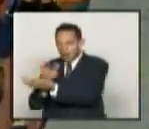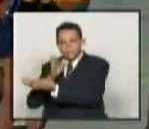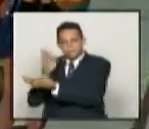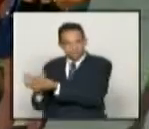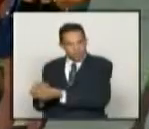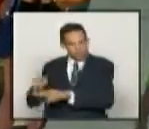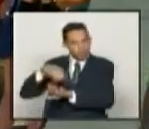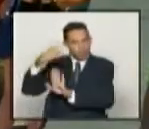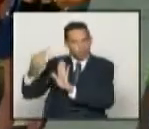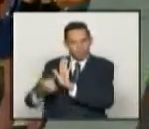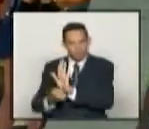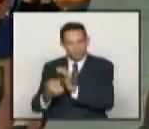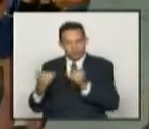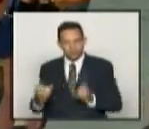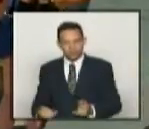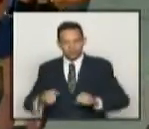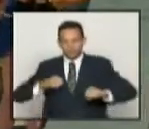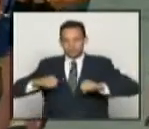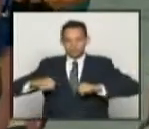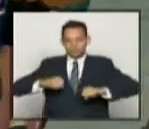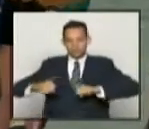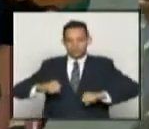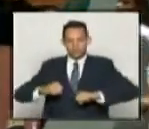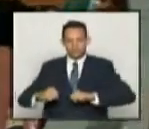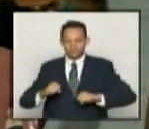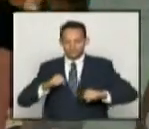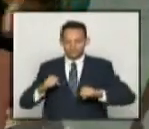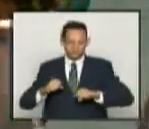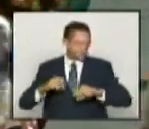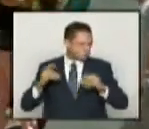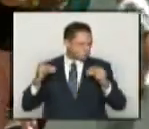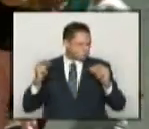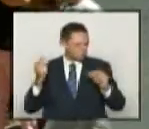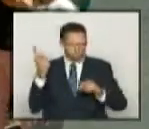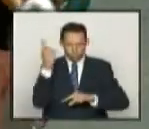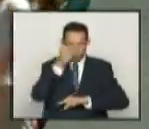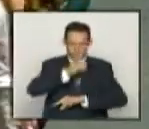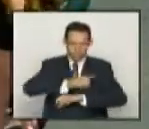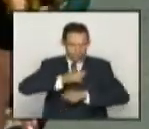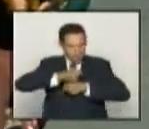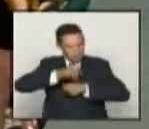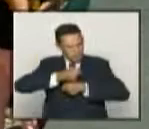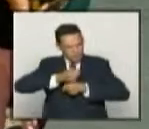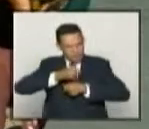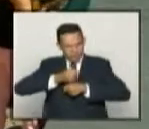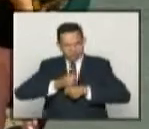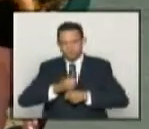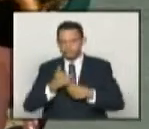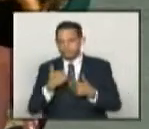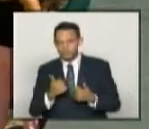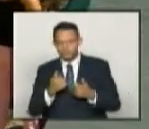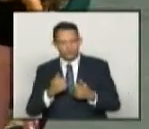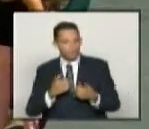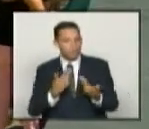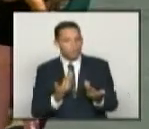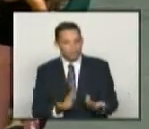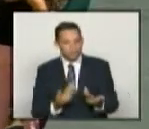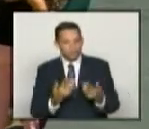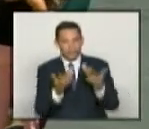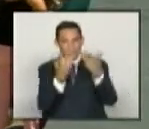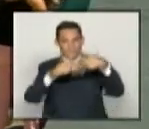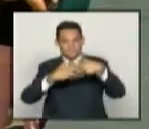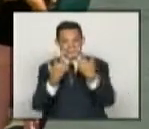estamos a mitad del día de hoy y estamos muy contentos con lo que ha pasado, porque se arrima uno a cualquiera de las